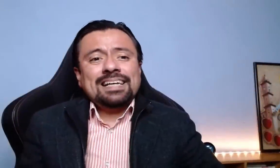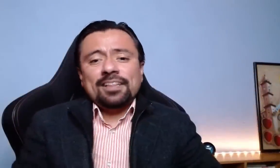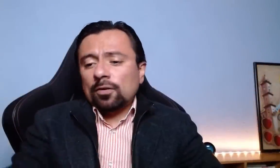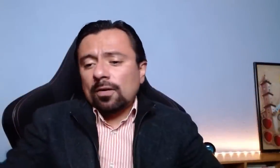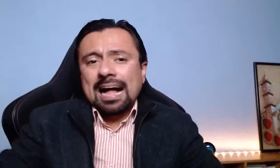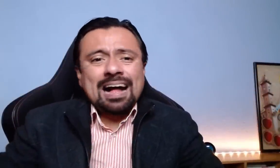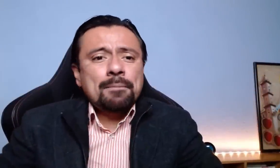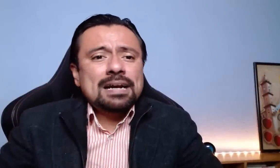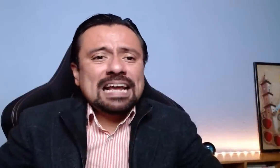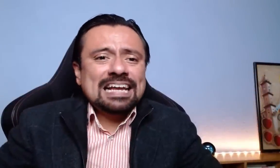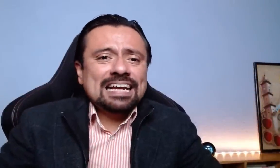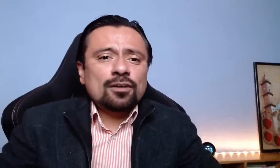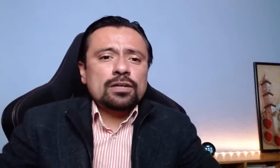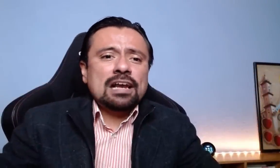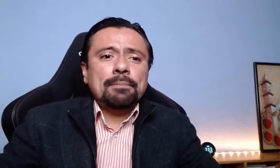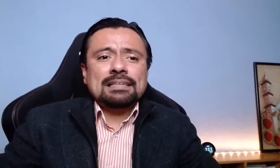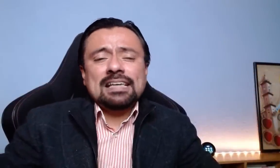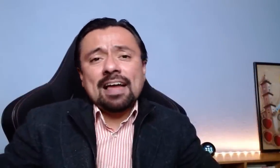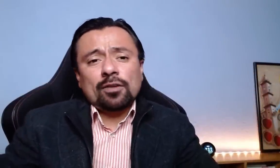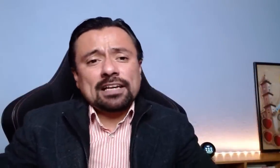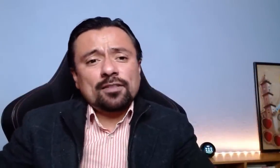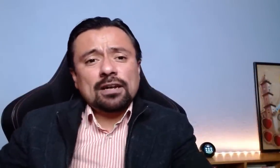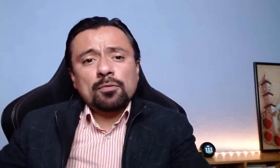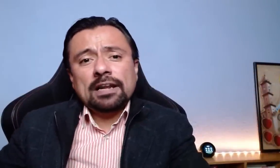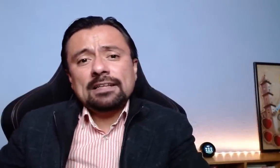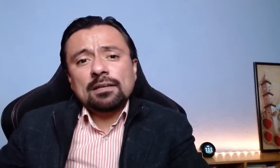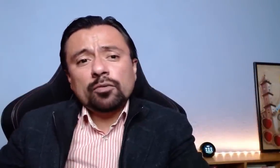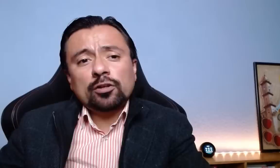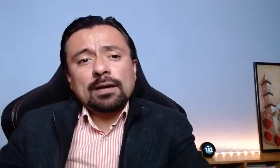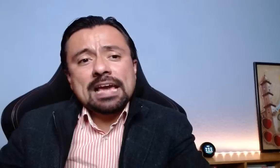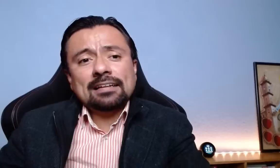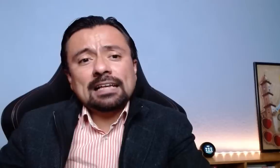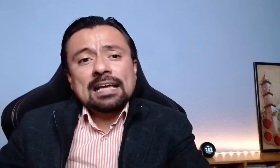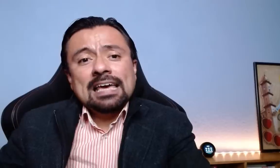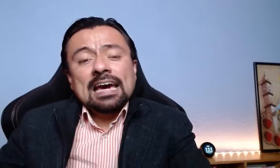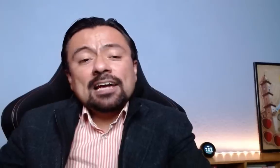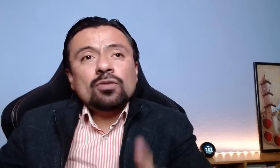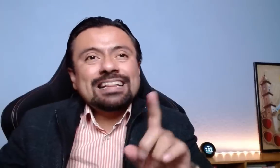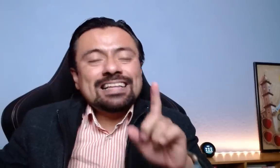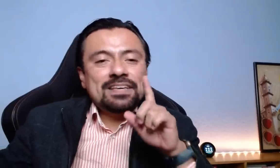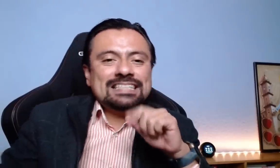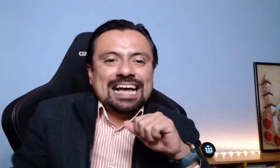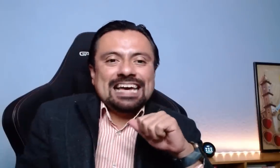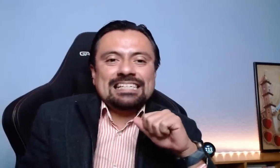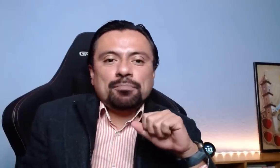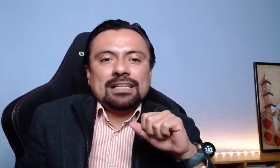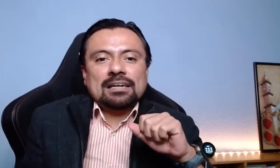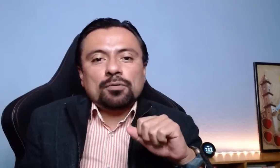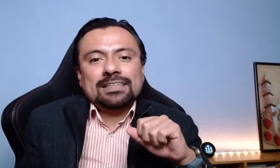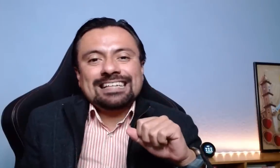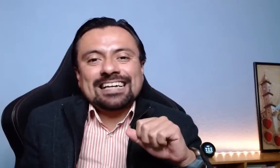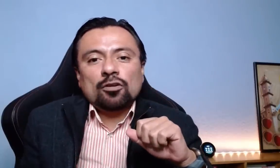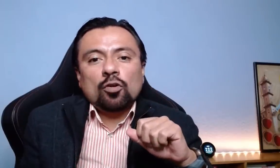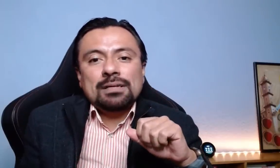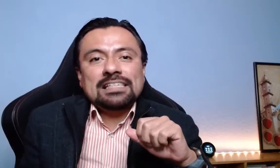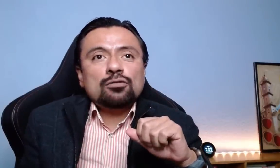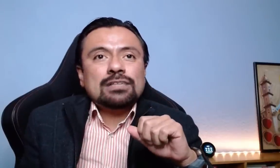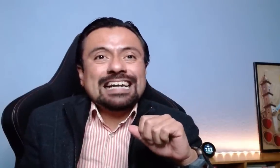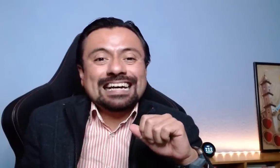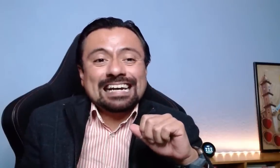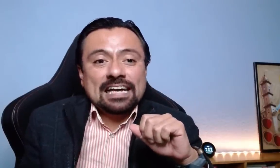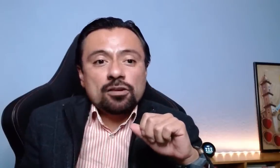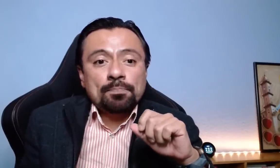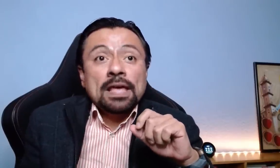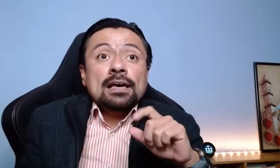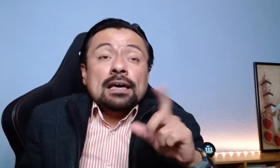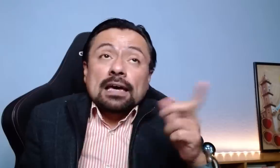Te presento a María Elena Curiel Preciado, regidora morenista en Puerto Vallarta, en una entrevista hecha por las reporteras Caro Gómez y